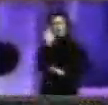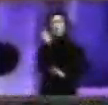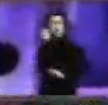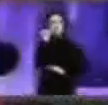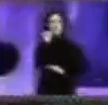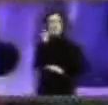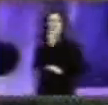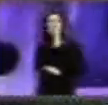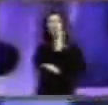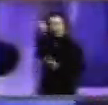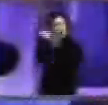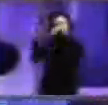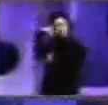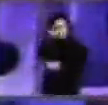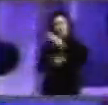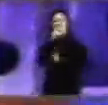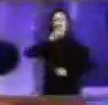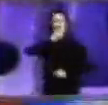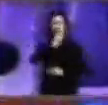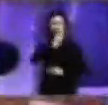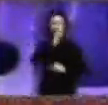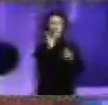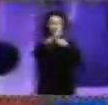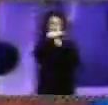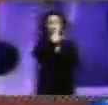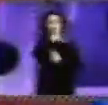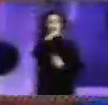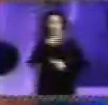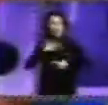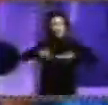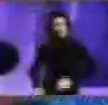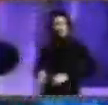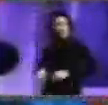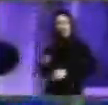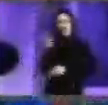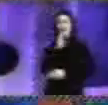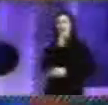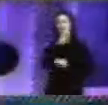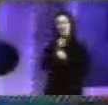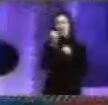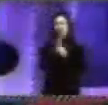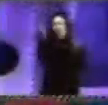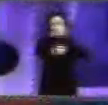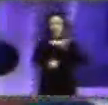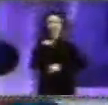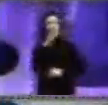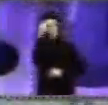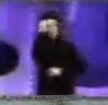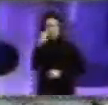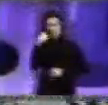la misma situación que se encuentra hoy mi hijo, y ningún empleo de mierda va a quitarme